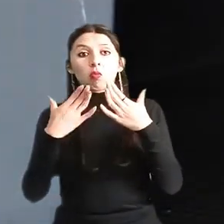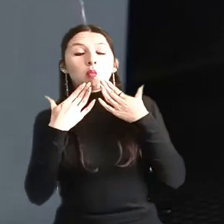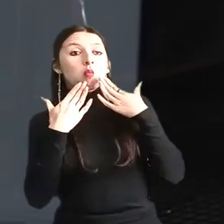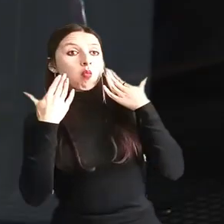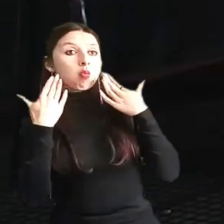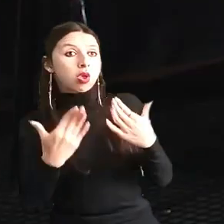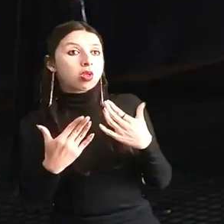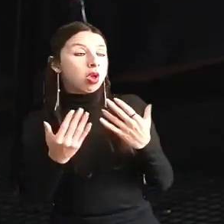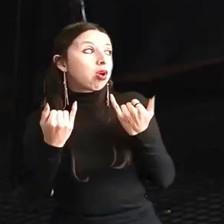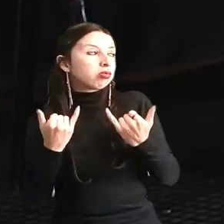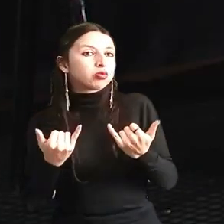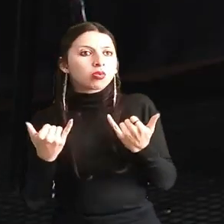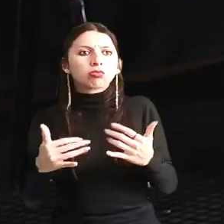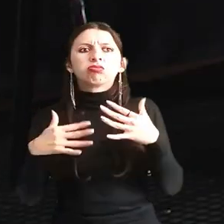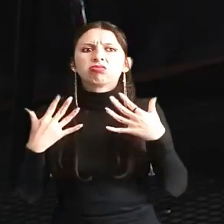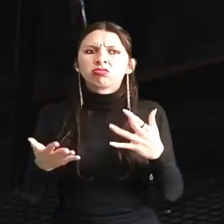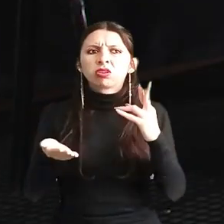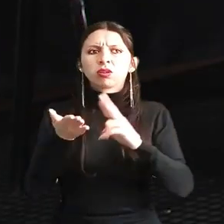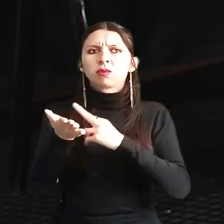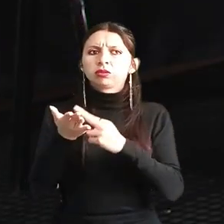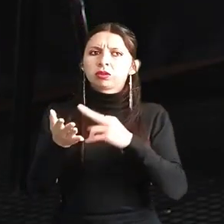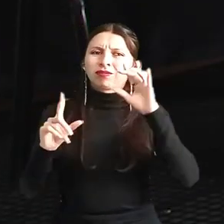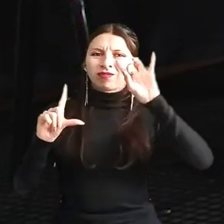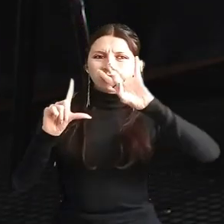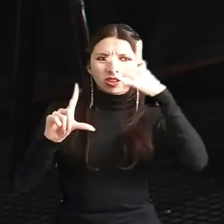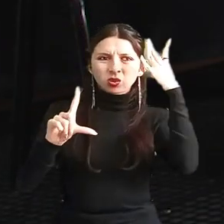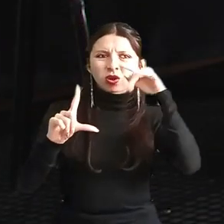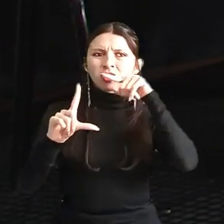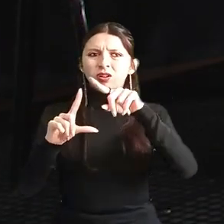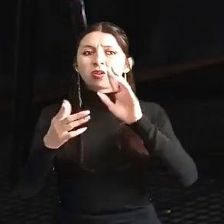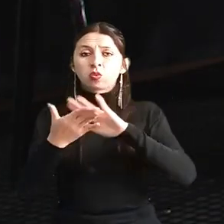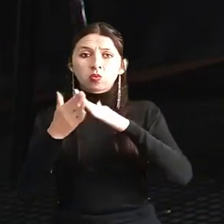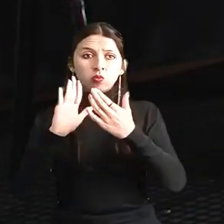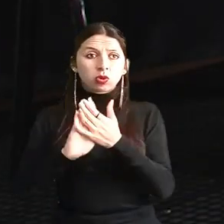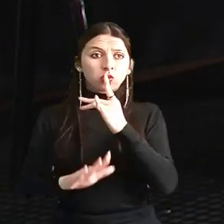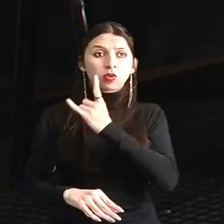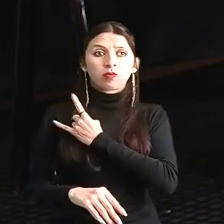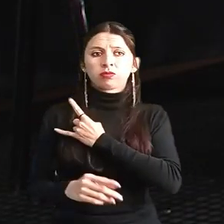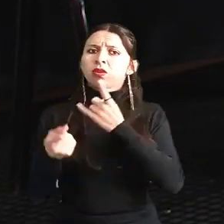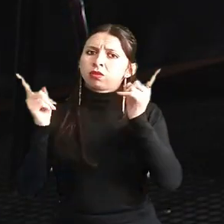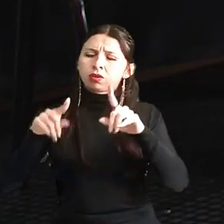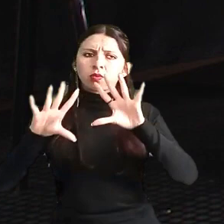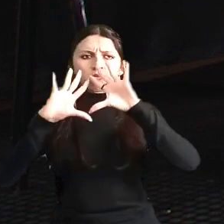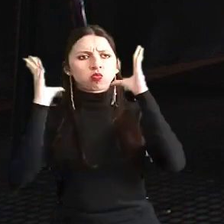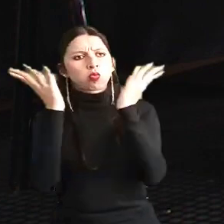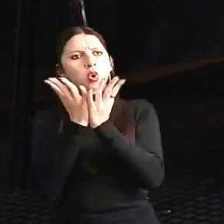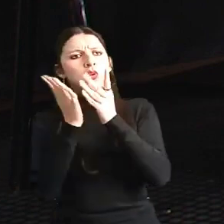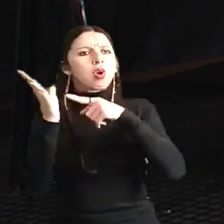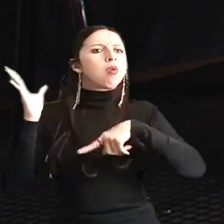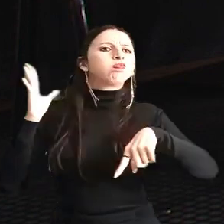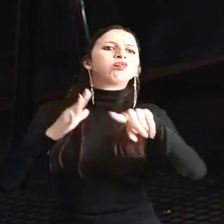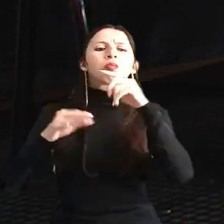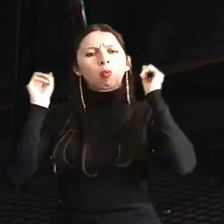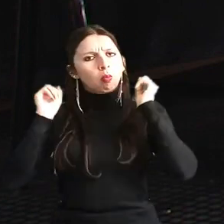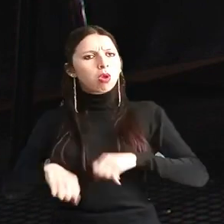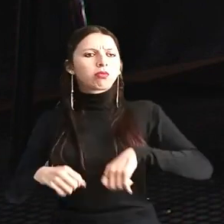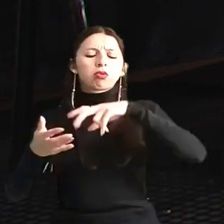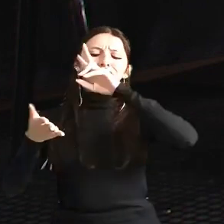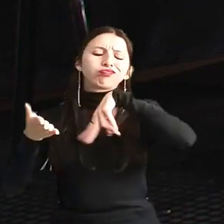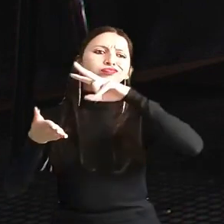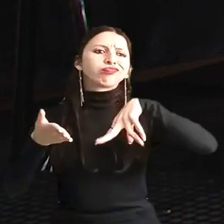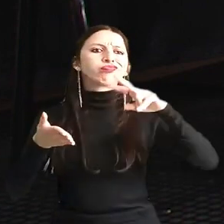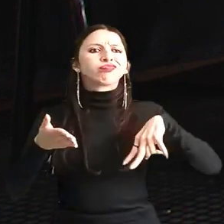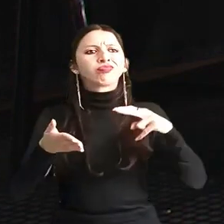es una revista online es decir que está de libre acceso también para que la comunidad Universitaria y fuera de ella a nivel mundial También pueda leerse